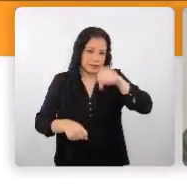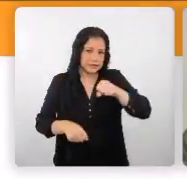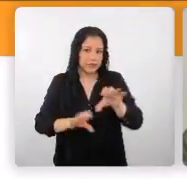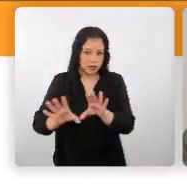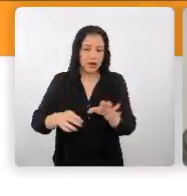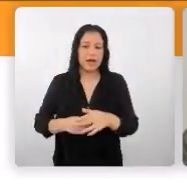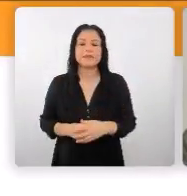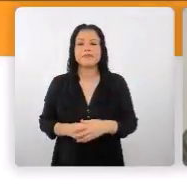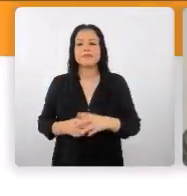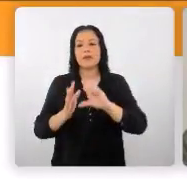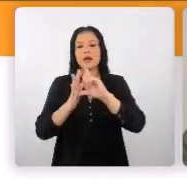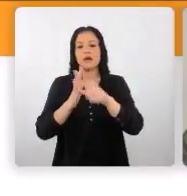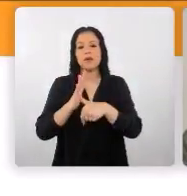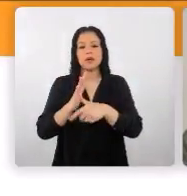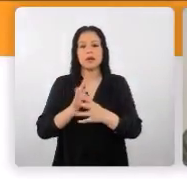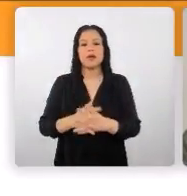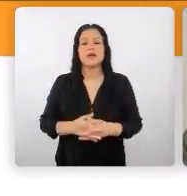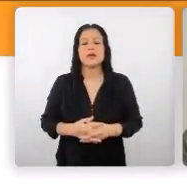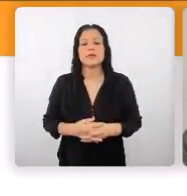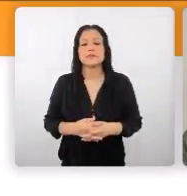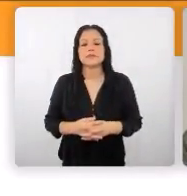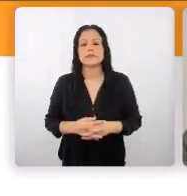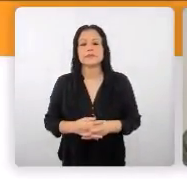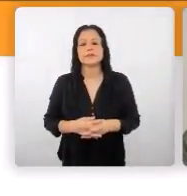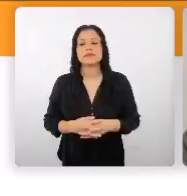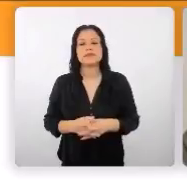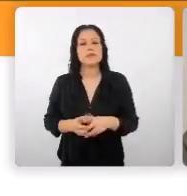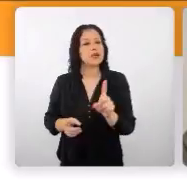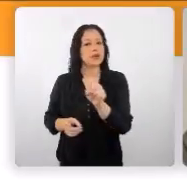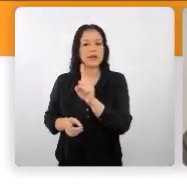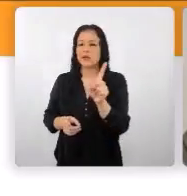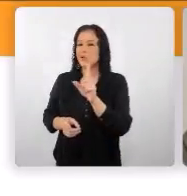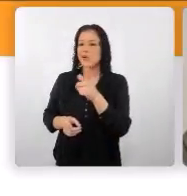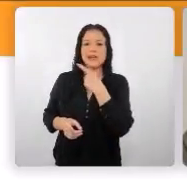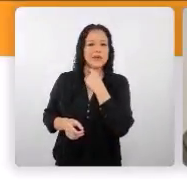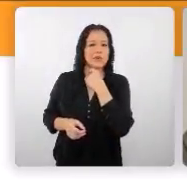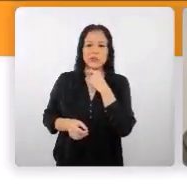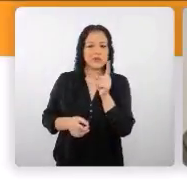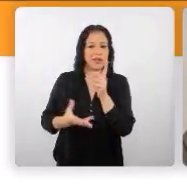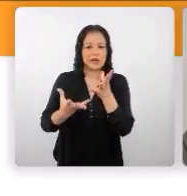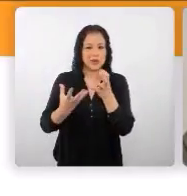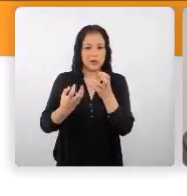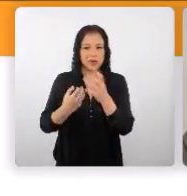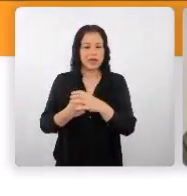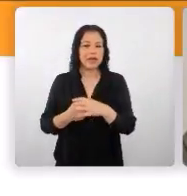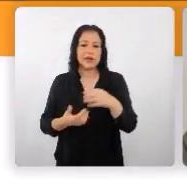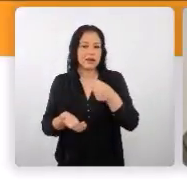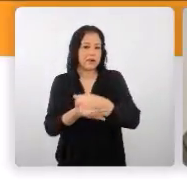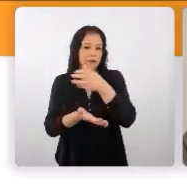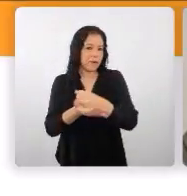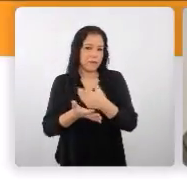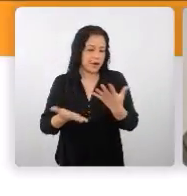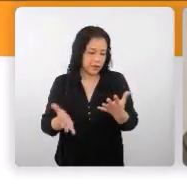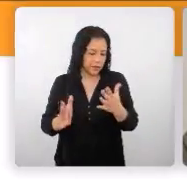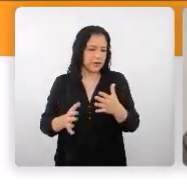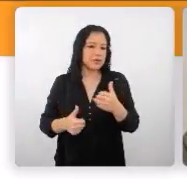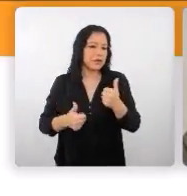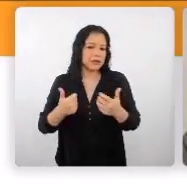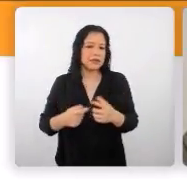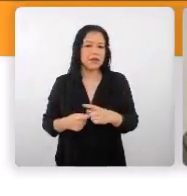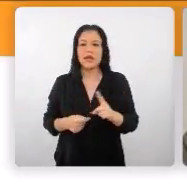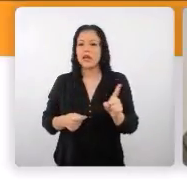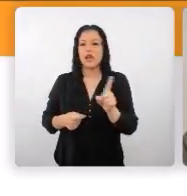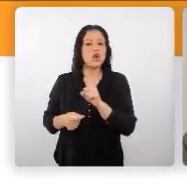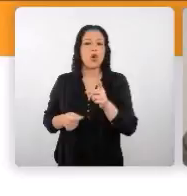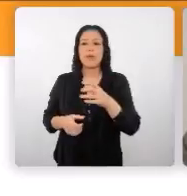Luego, por el lado de lo que no buscan los alemanes, pues los compradores definitivamente no van